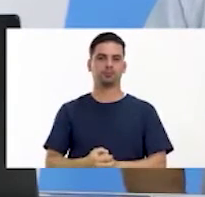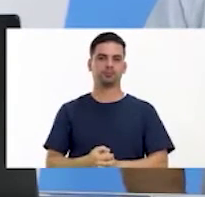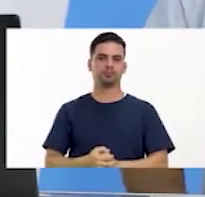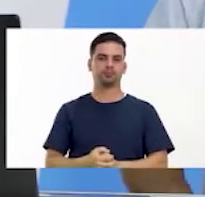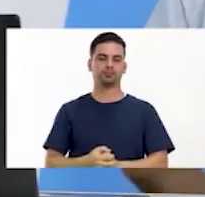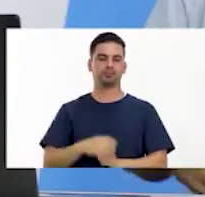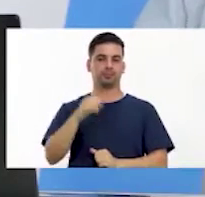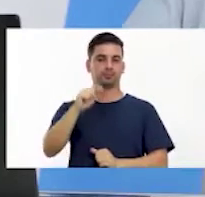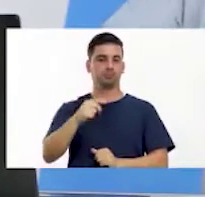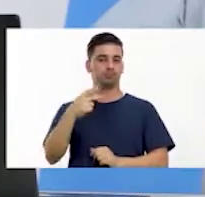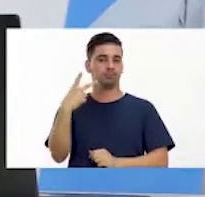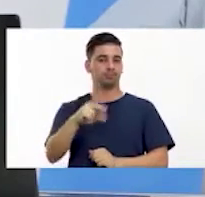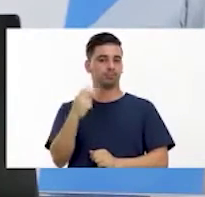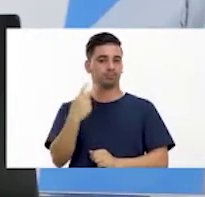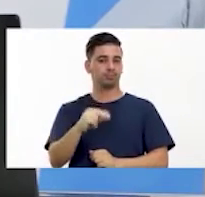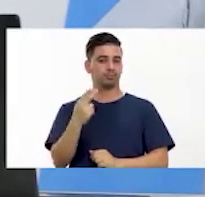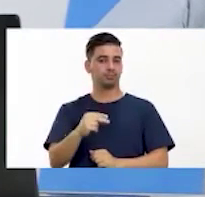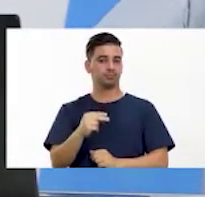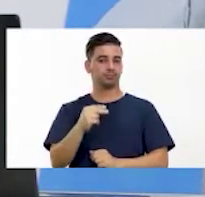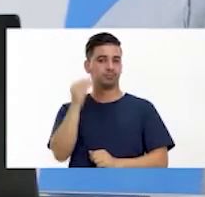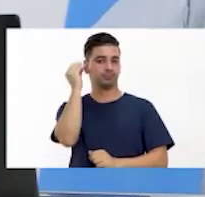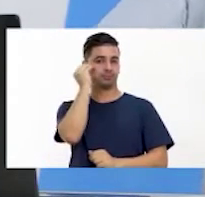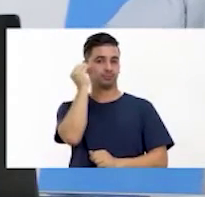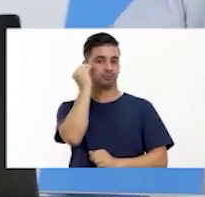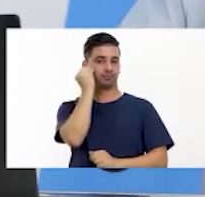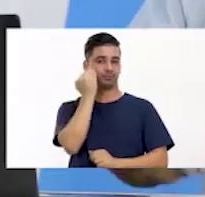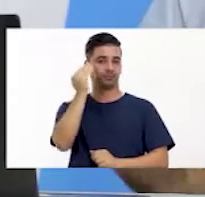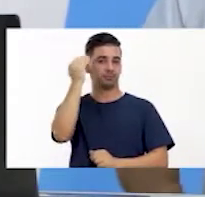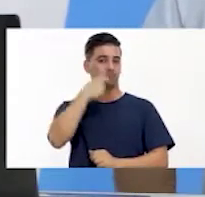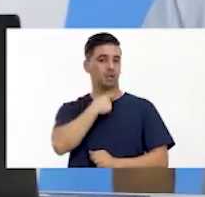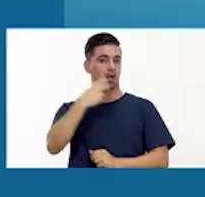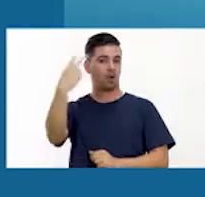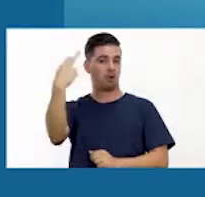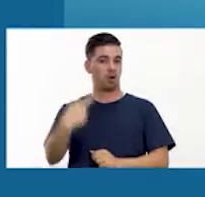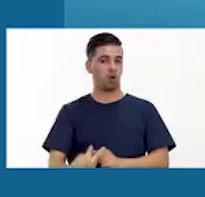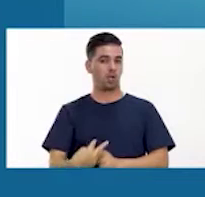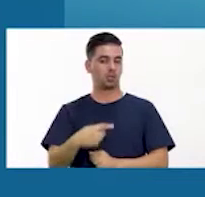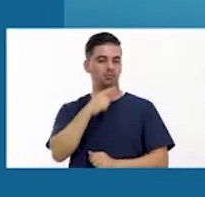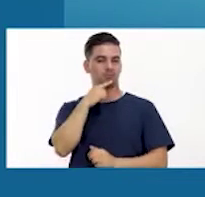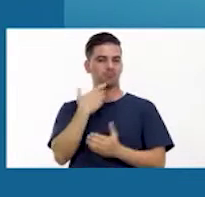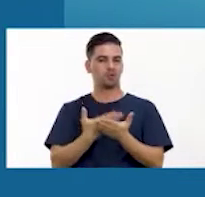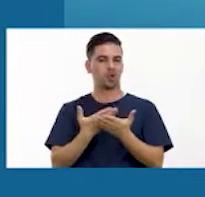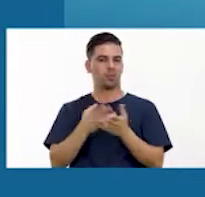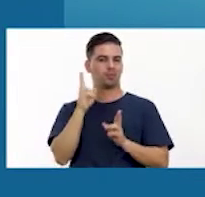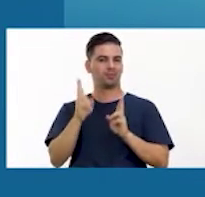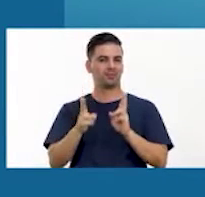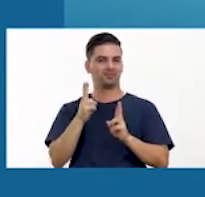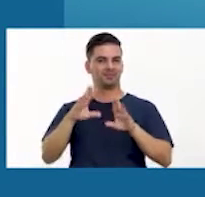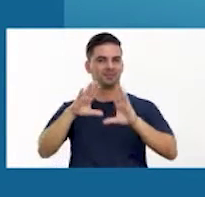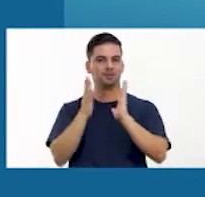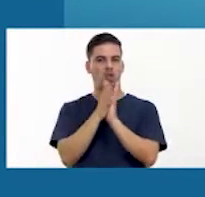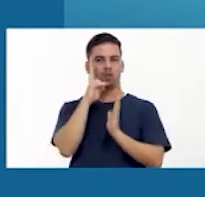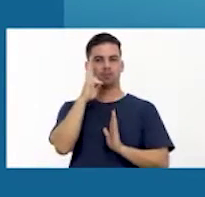Para ejercitarse y autoevaluarse, le propongo las siguientes actividades que aparecen en pantalla.